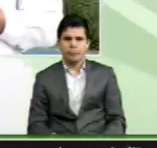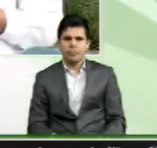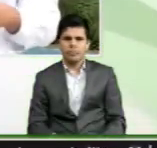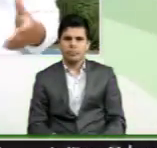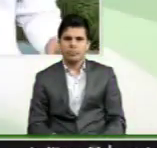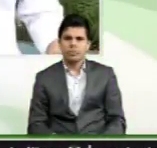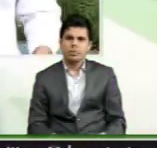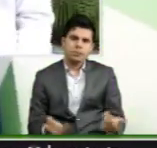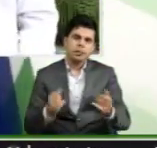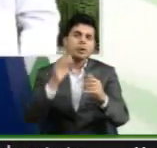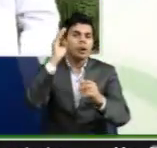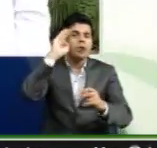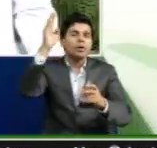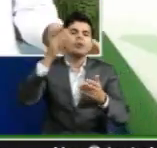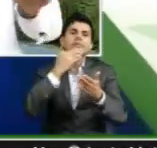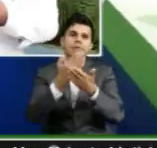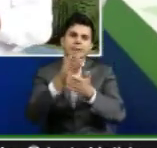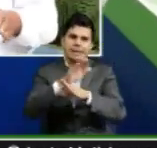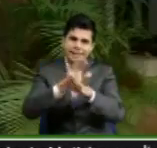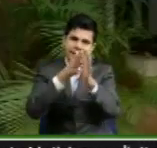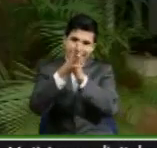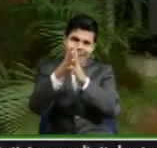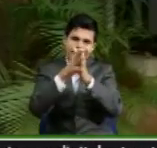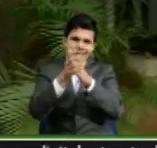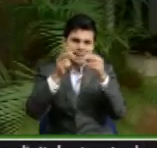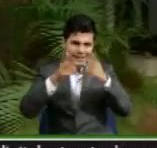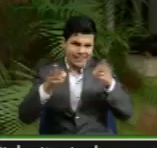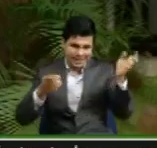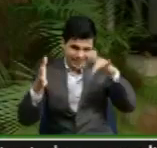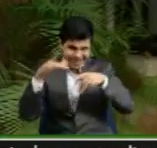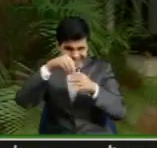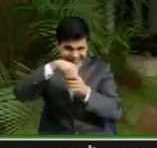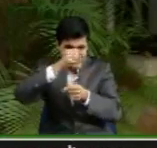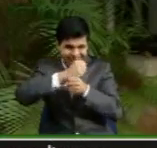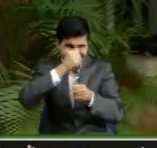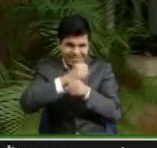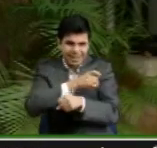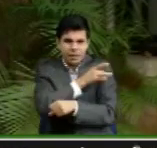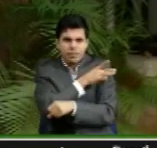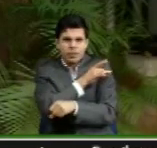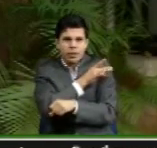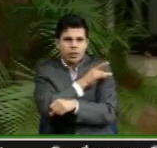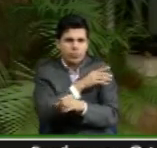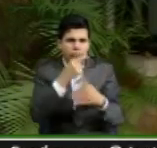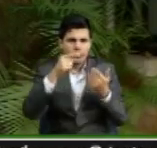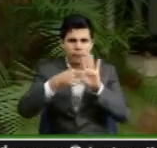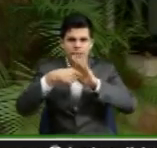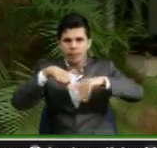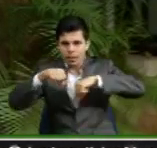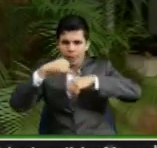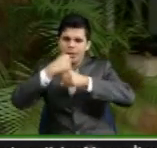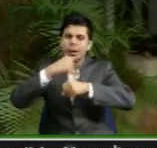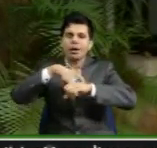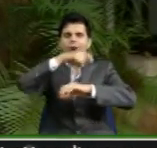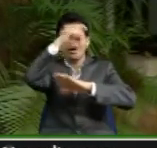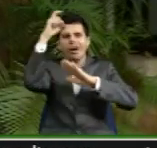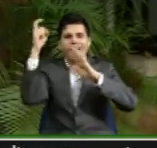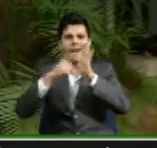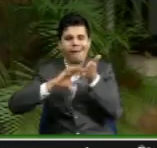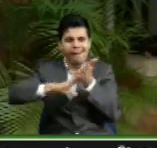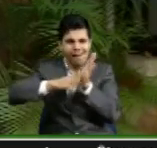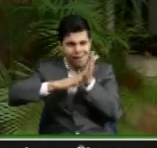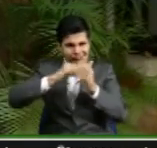compañeros muy buenas tardes y el personal de la planta física de la fiscalía seccional floridablanca denuncia la falta de